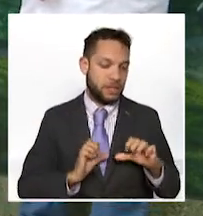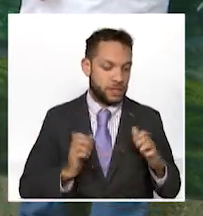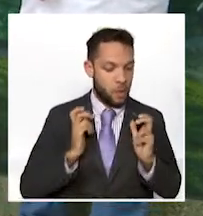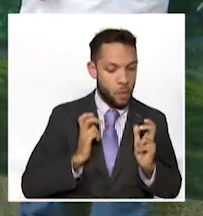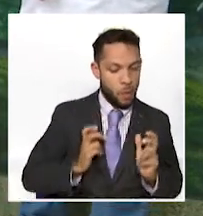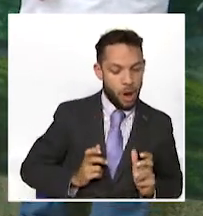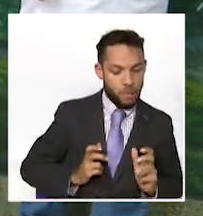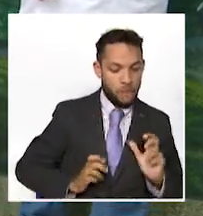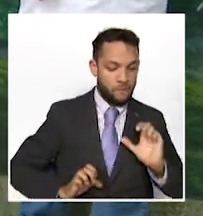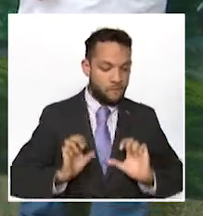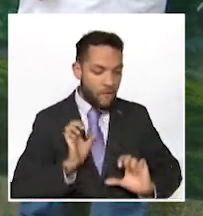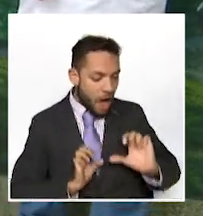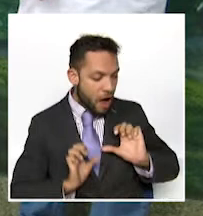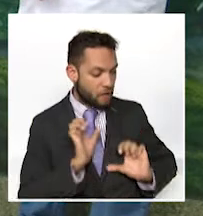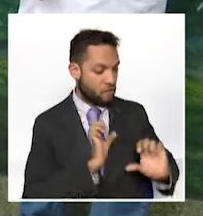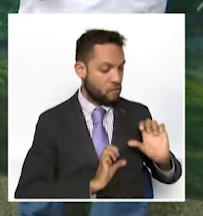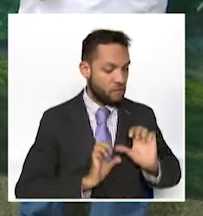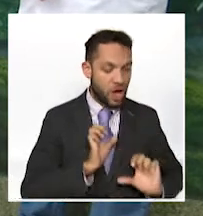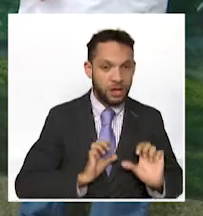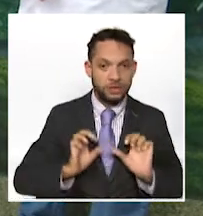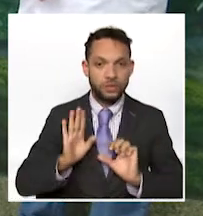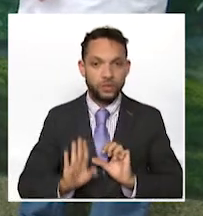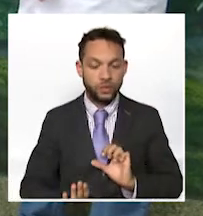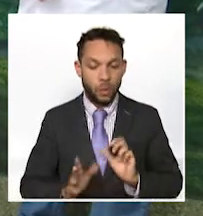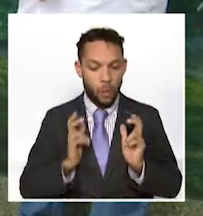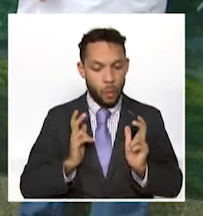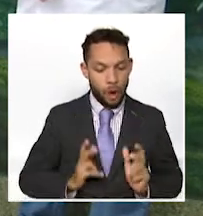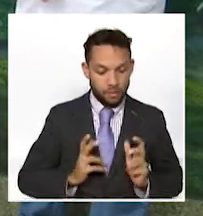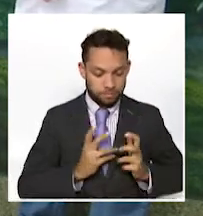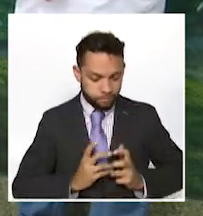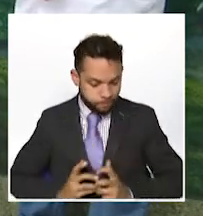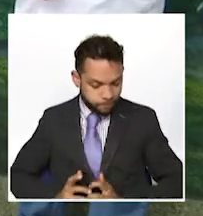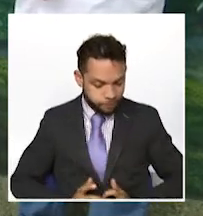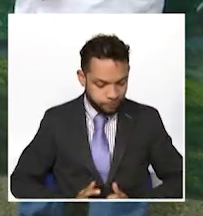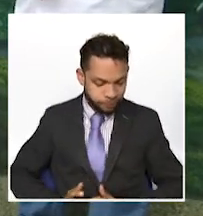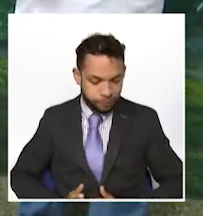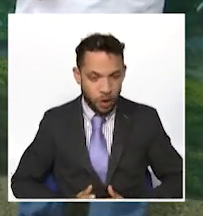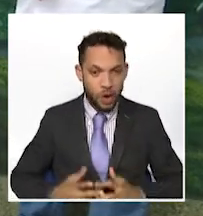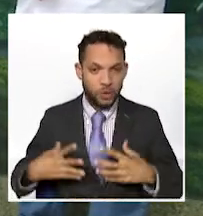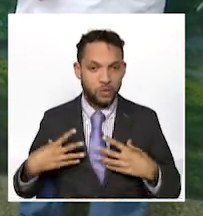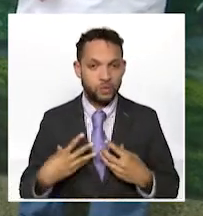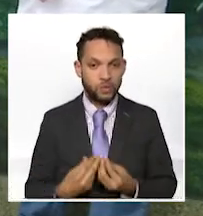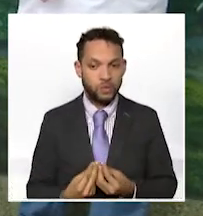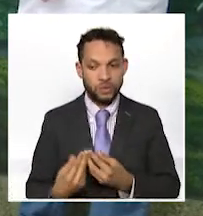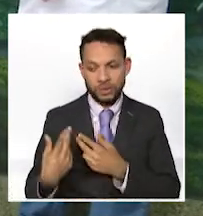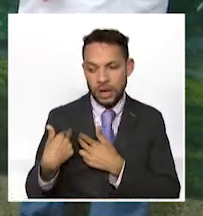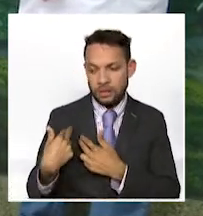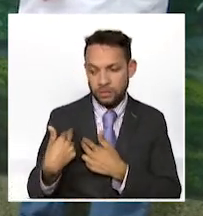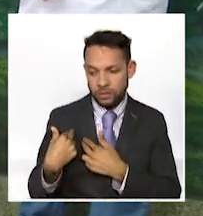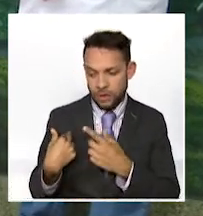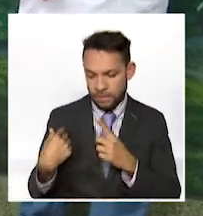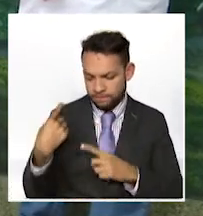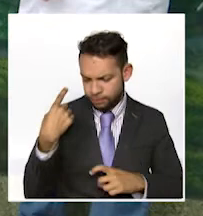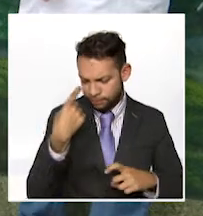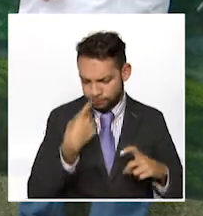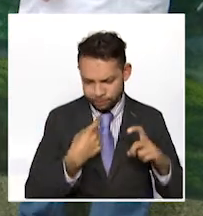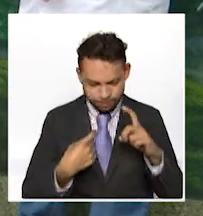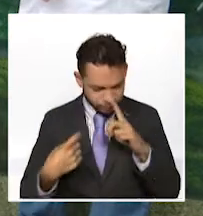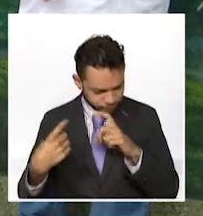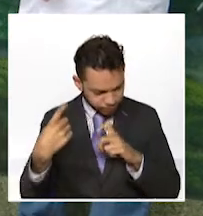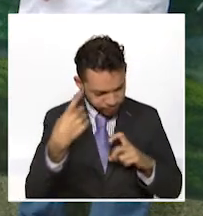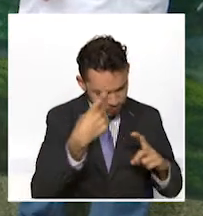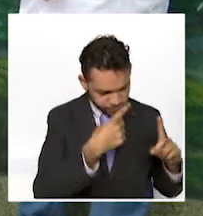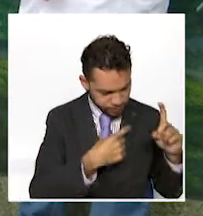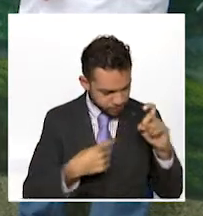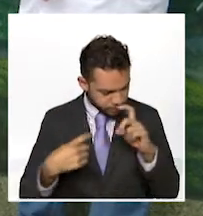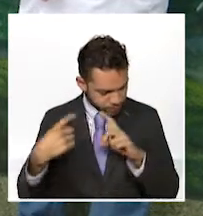dice algo que está ocurriendo y que nosotros tenemos la responsabilidad de analizarlo muy bien, de